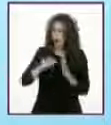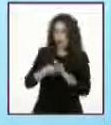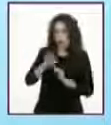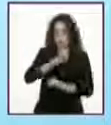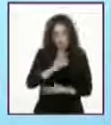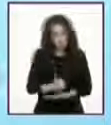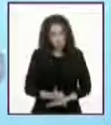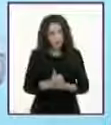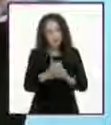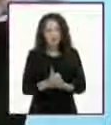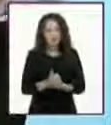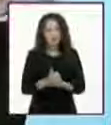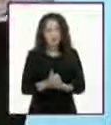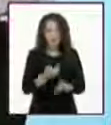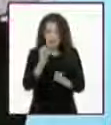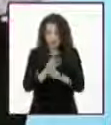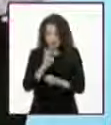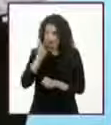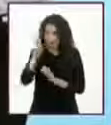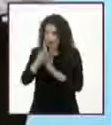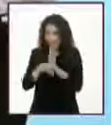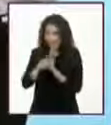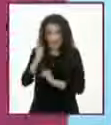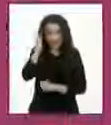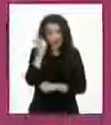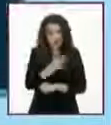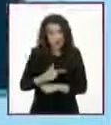¡Corre video! ¡Disfrútenlo!